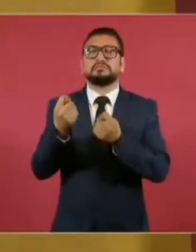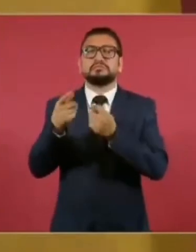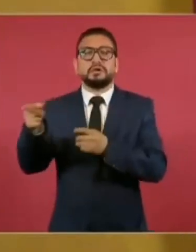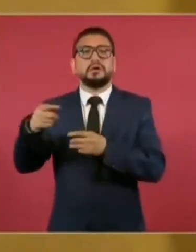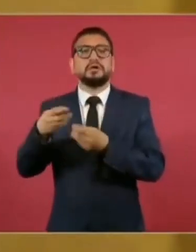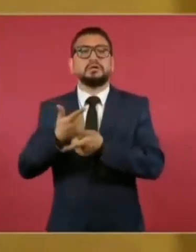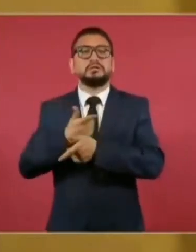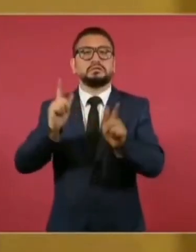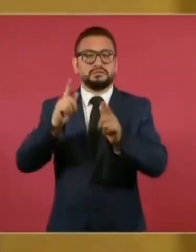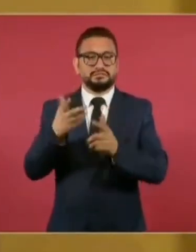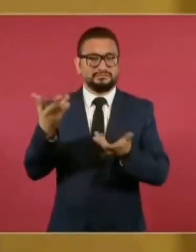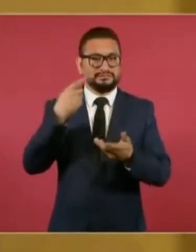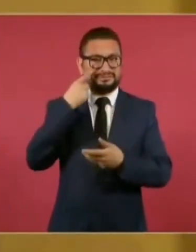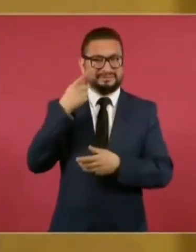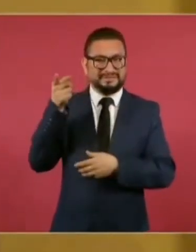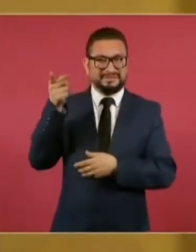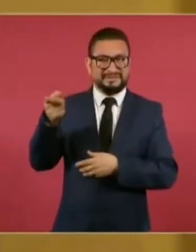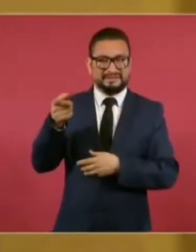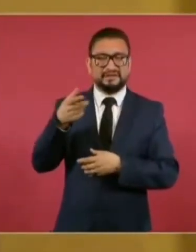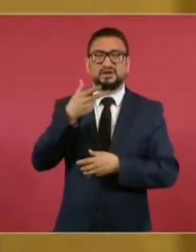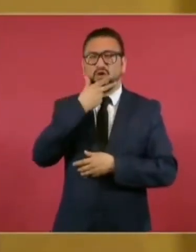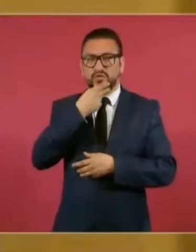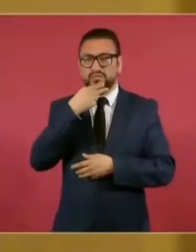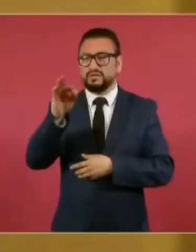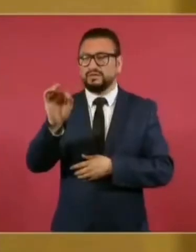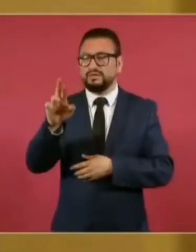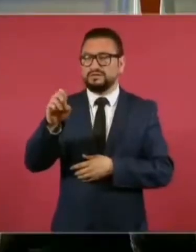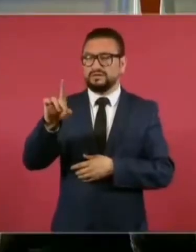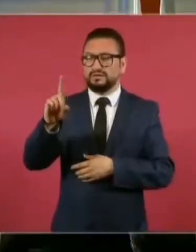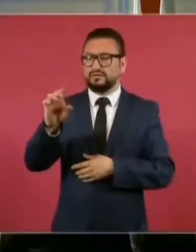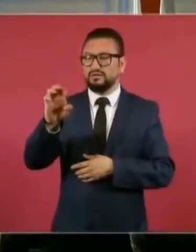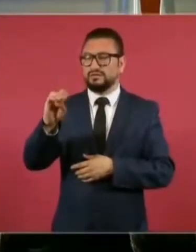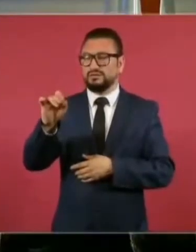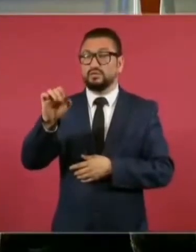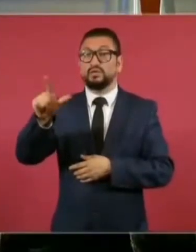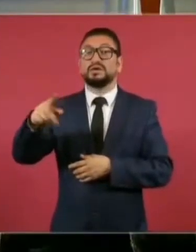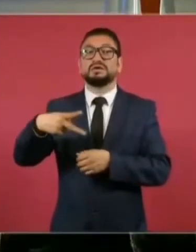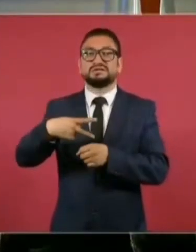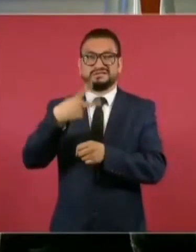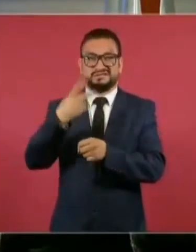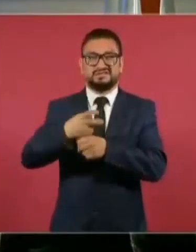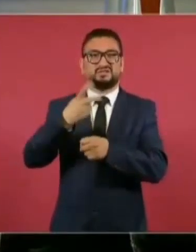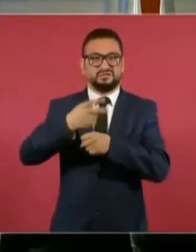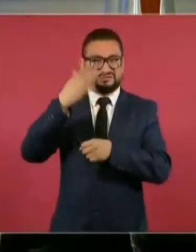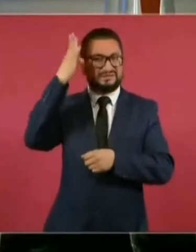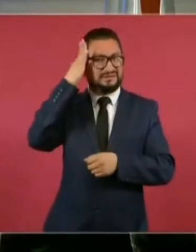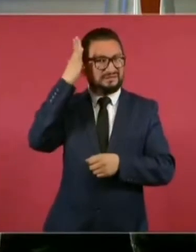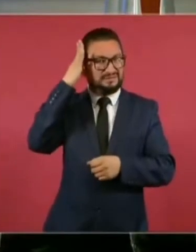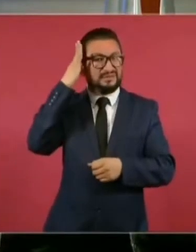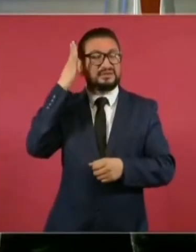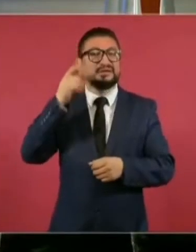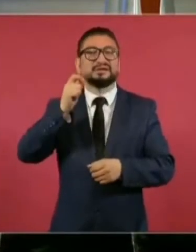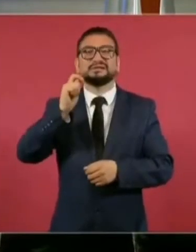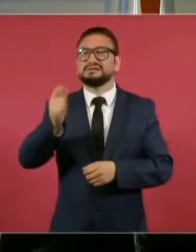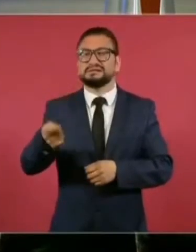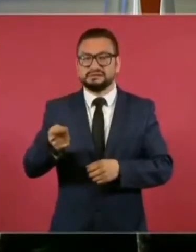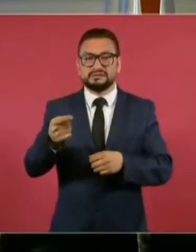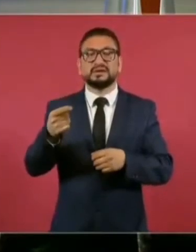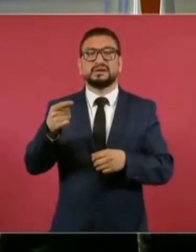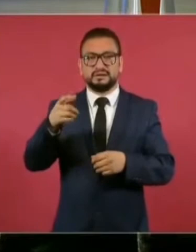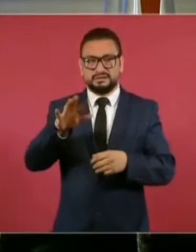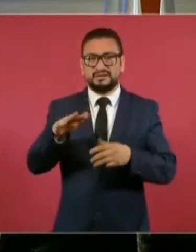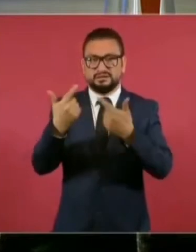que decir que pues este señor Fernando Emanuel es el segundo al mando de el